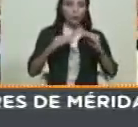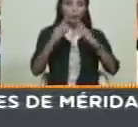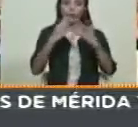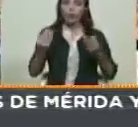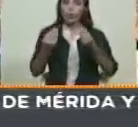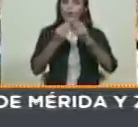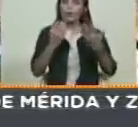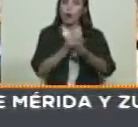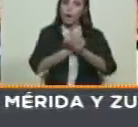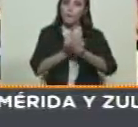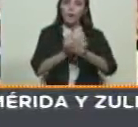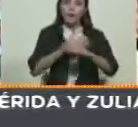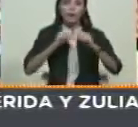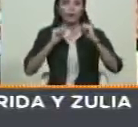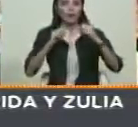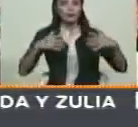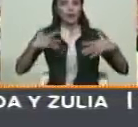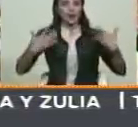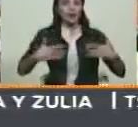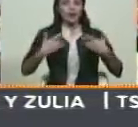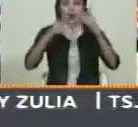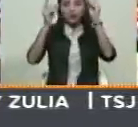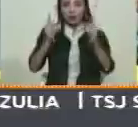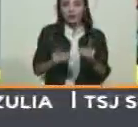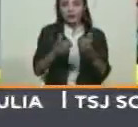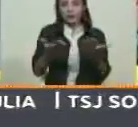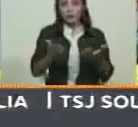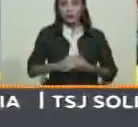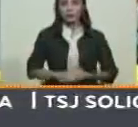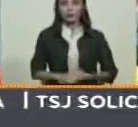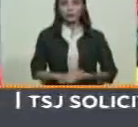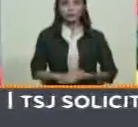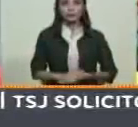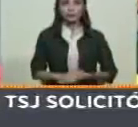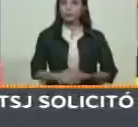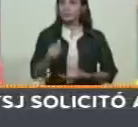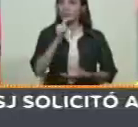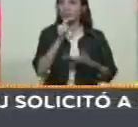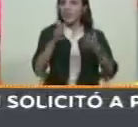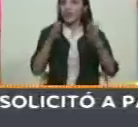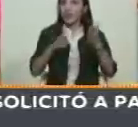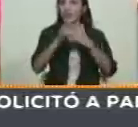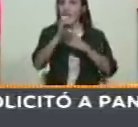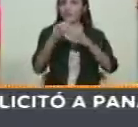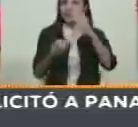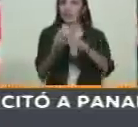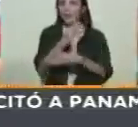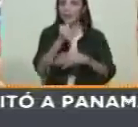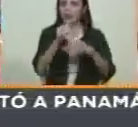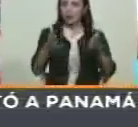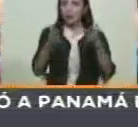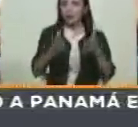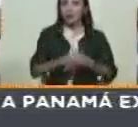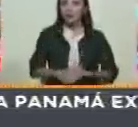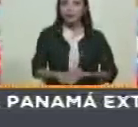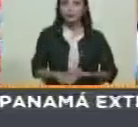fuerza hagámoslo con decisión quién gana el 20 de mayo